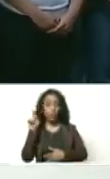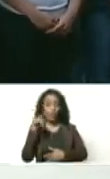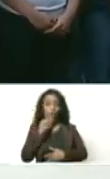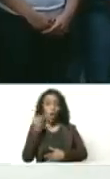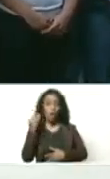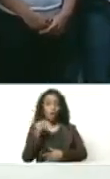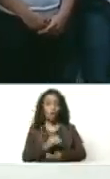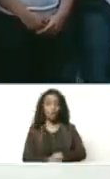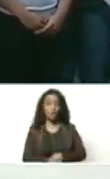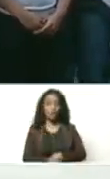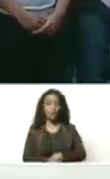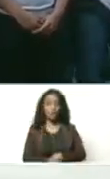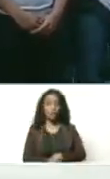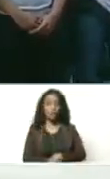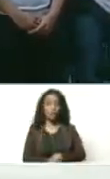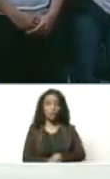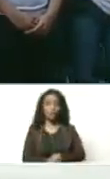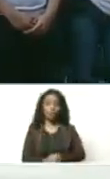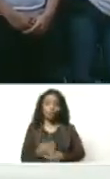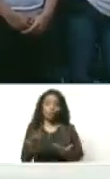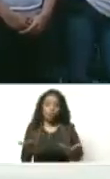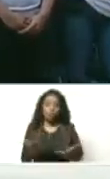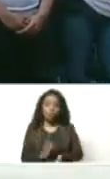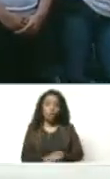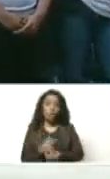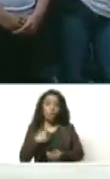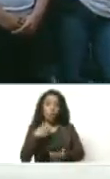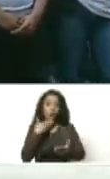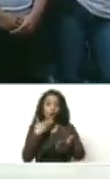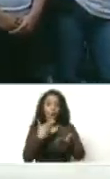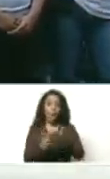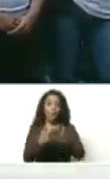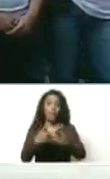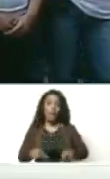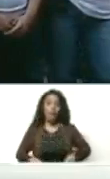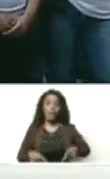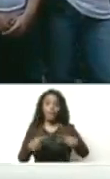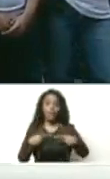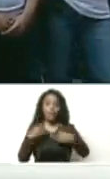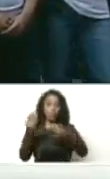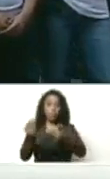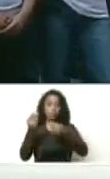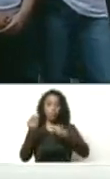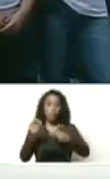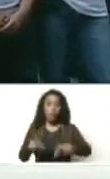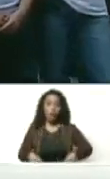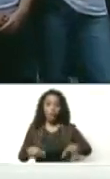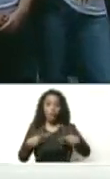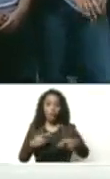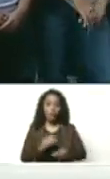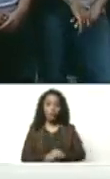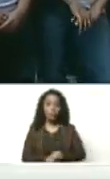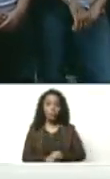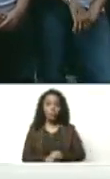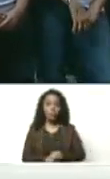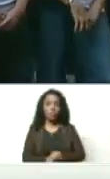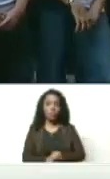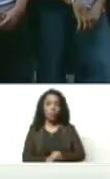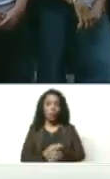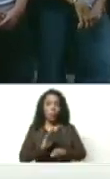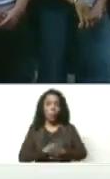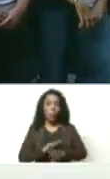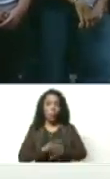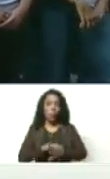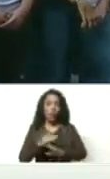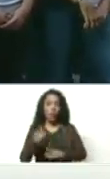muchacho. Y le doy gracias a la vida por la vida que he tenido, por los